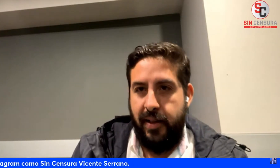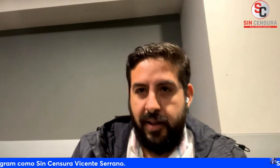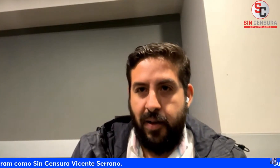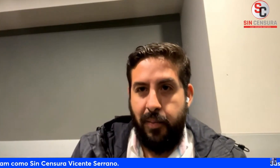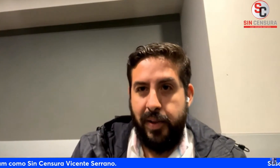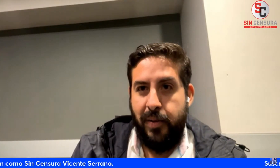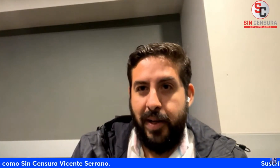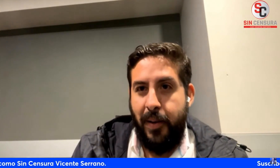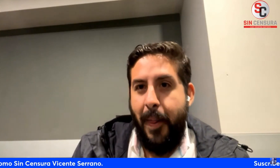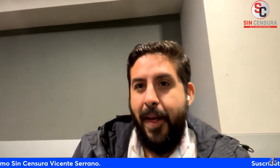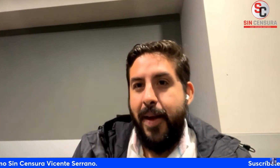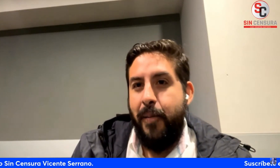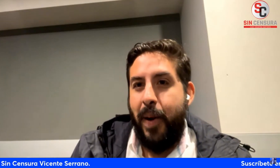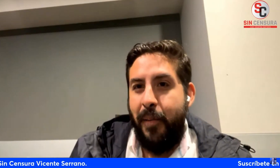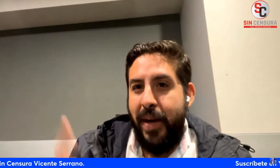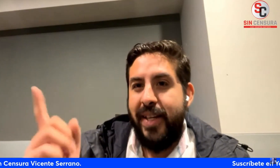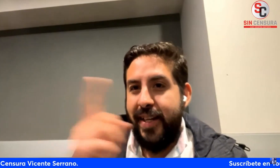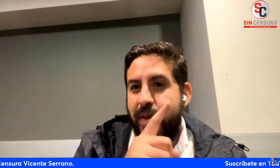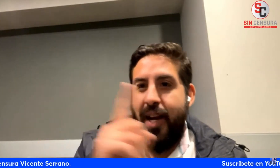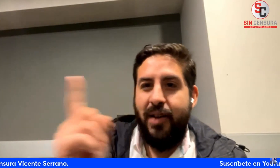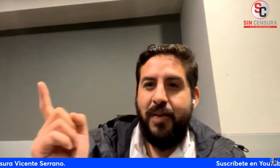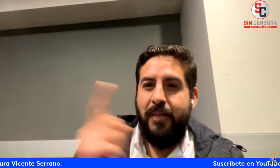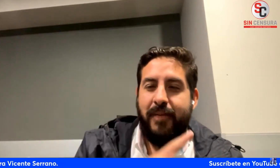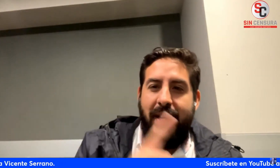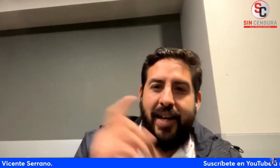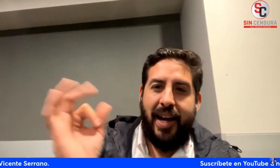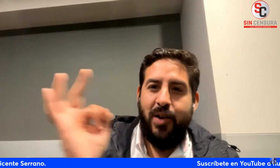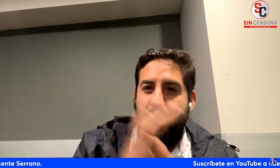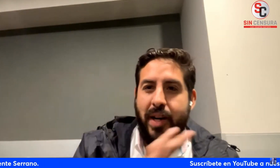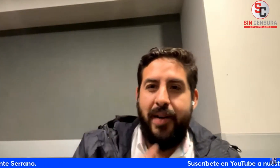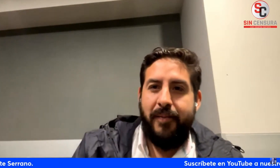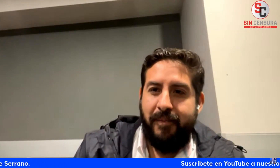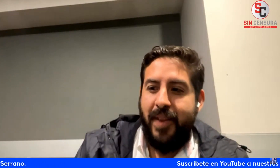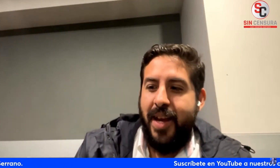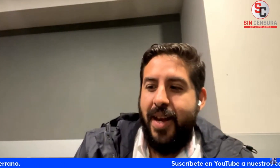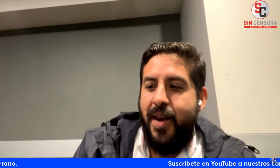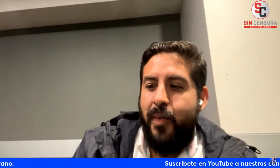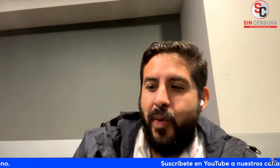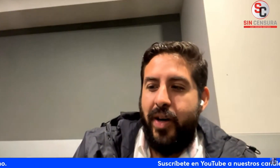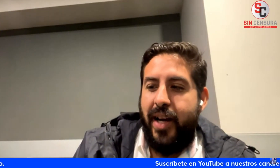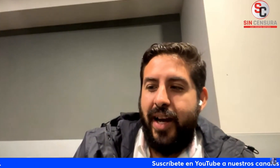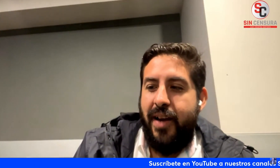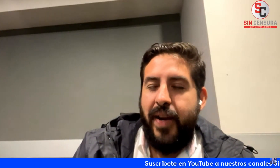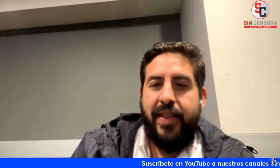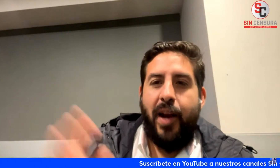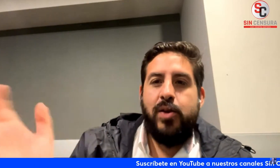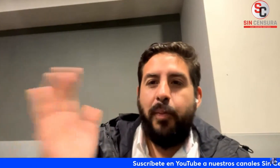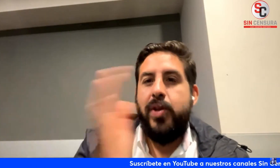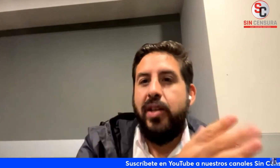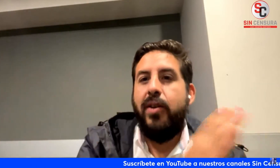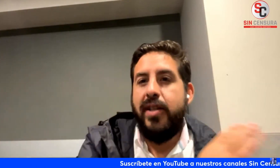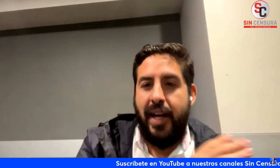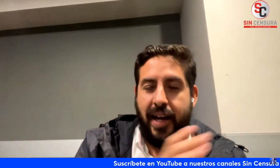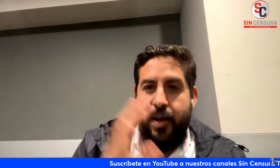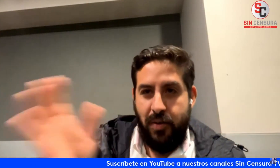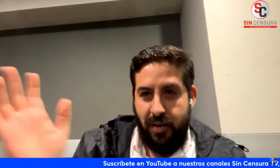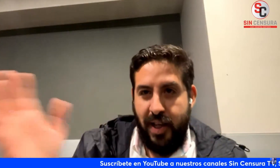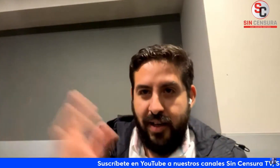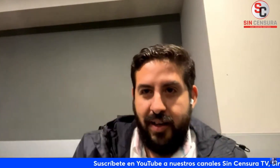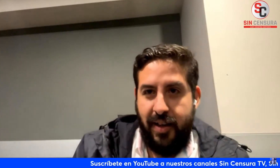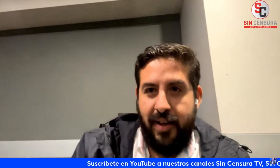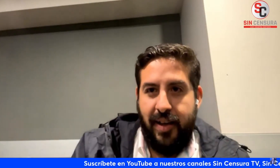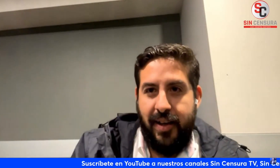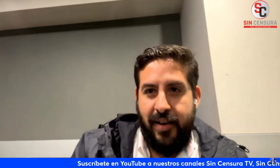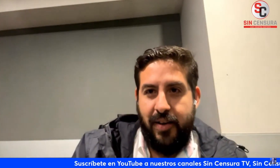del presidente López Obrador, pero me parece que eso es algo que los une, porque frente a los opositores que cada